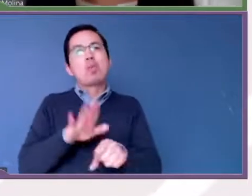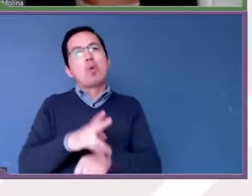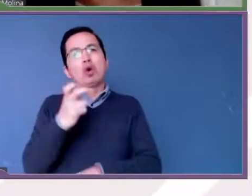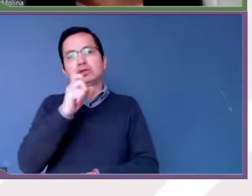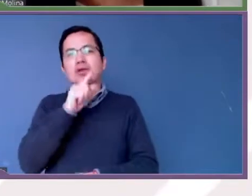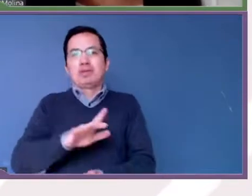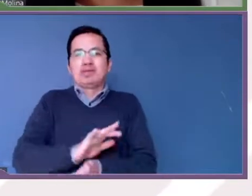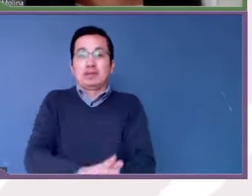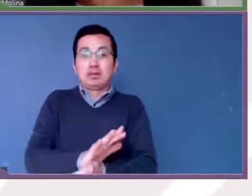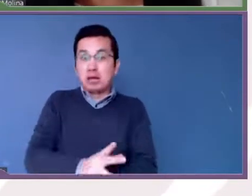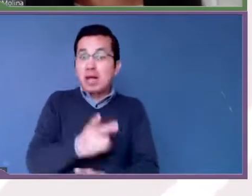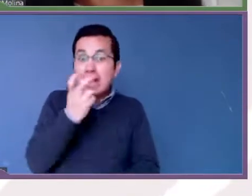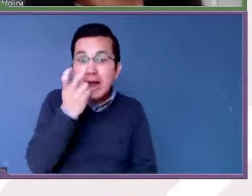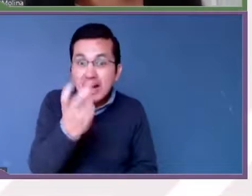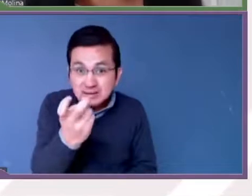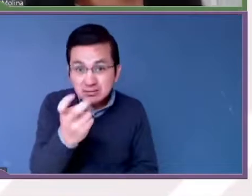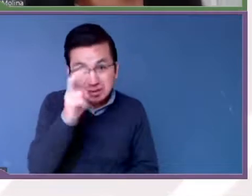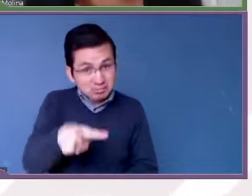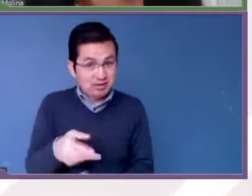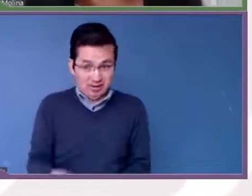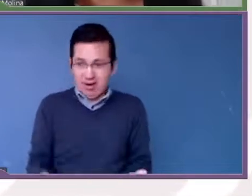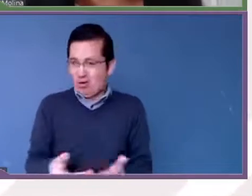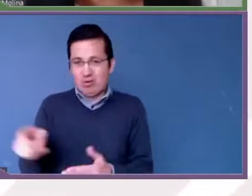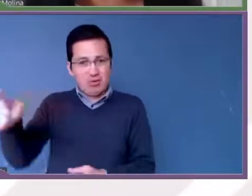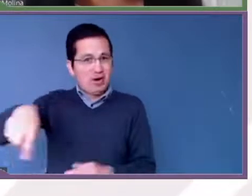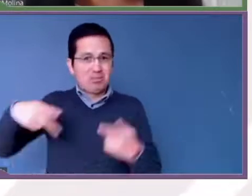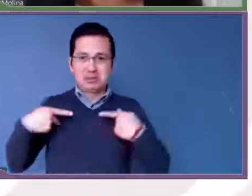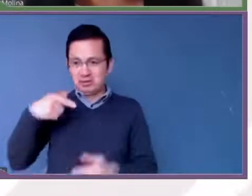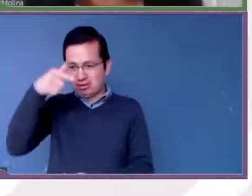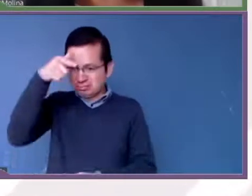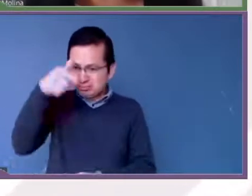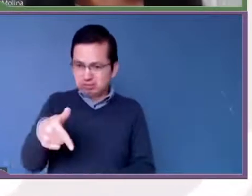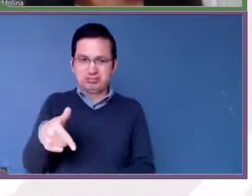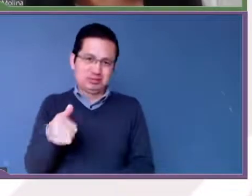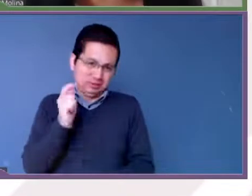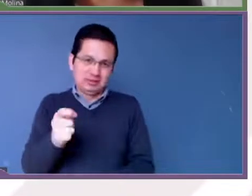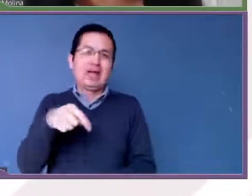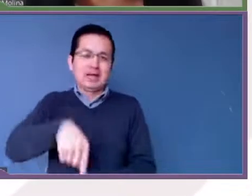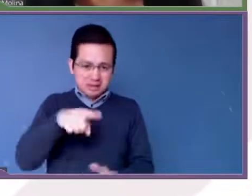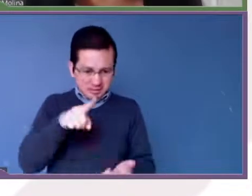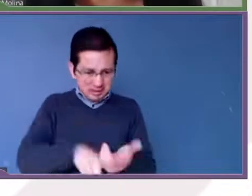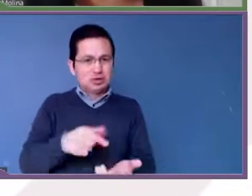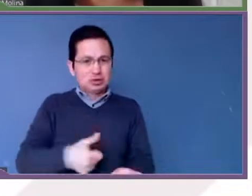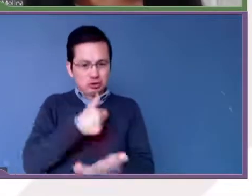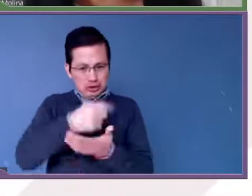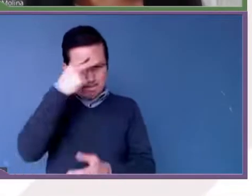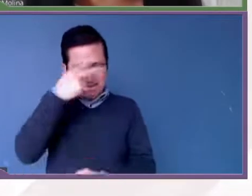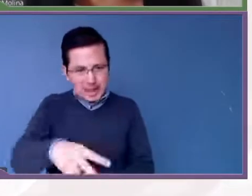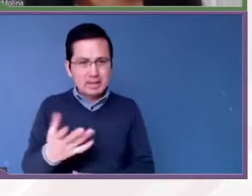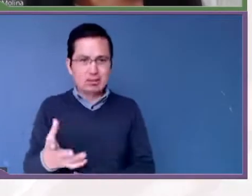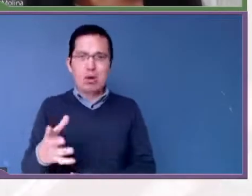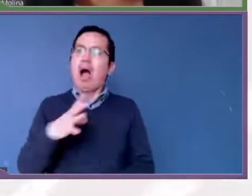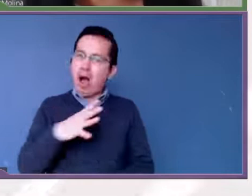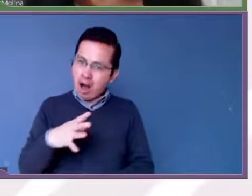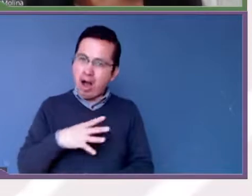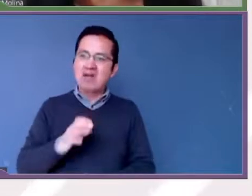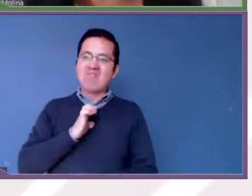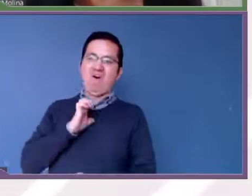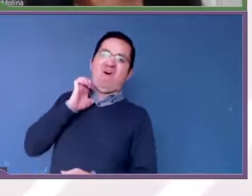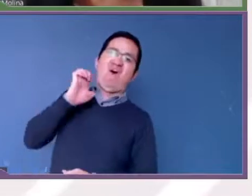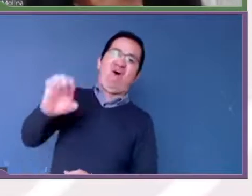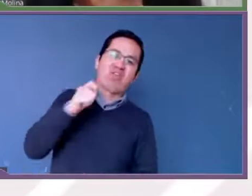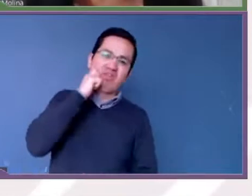visible en México y en la Ciudad de México en particular sobre el racismo y la discriminación que surge, digamos, del sistema de